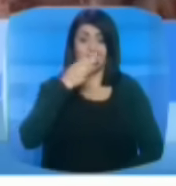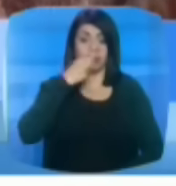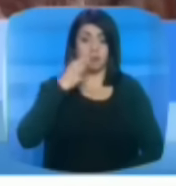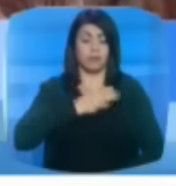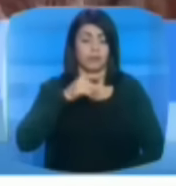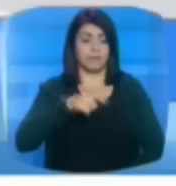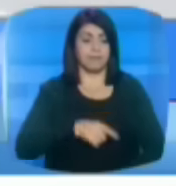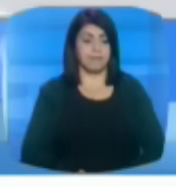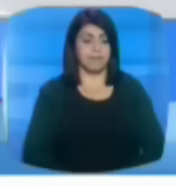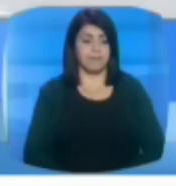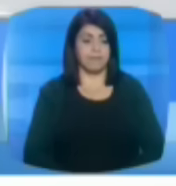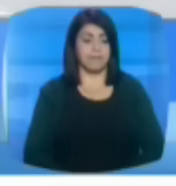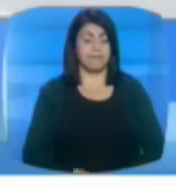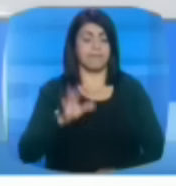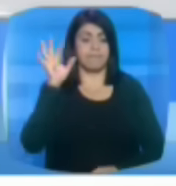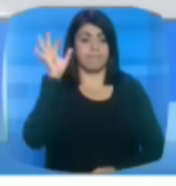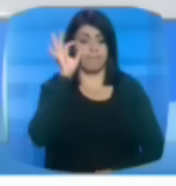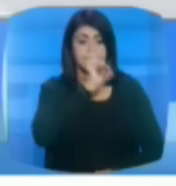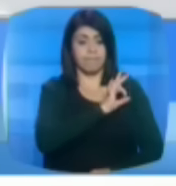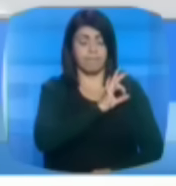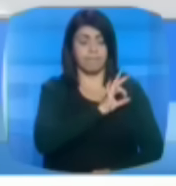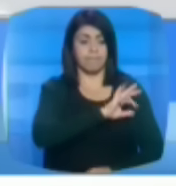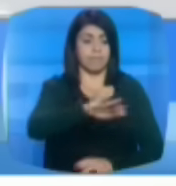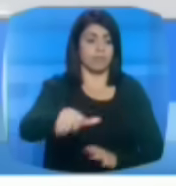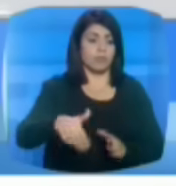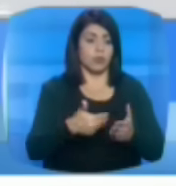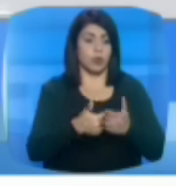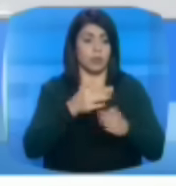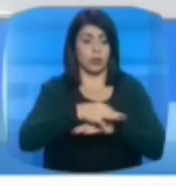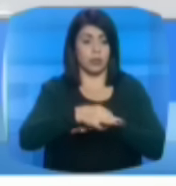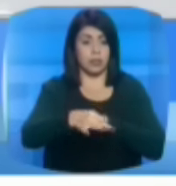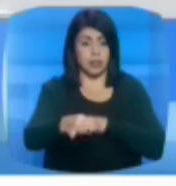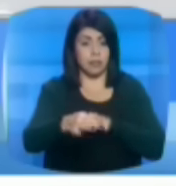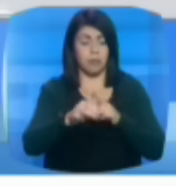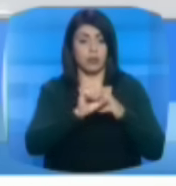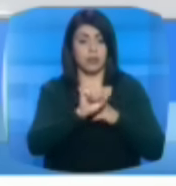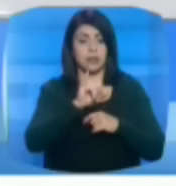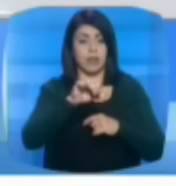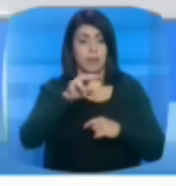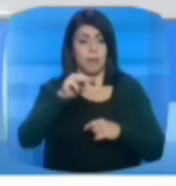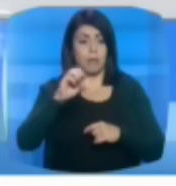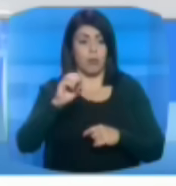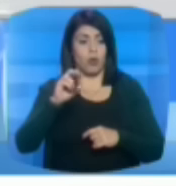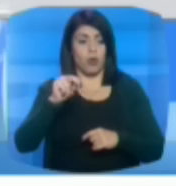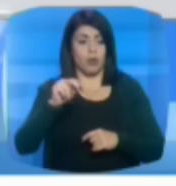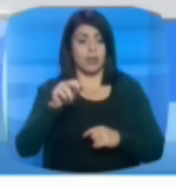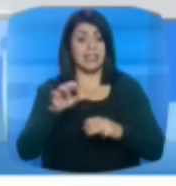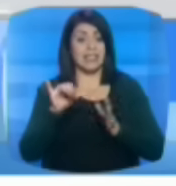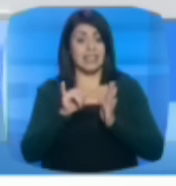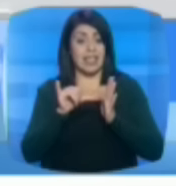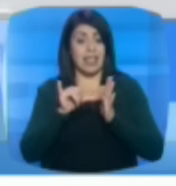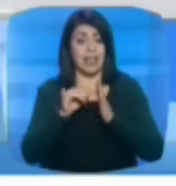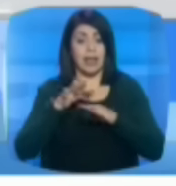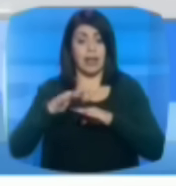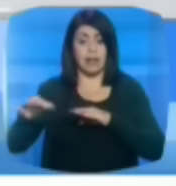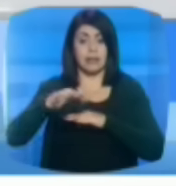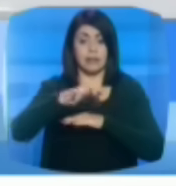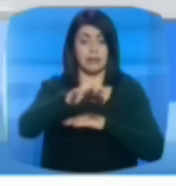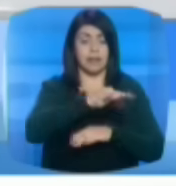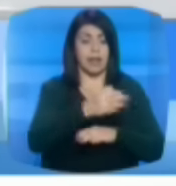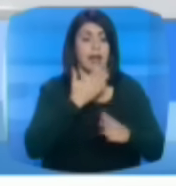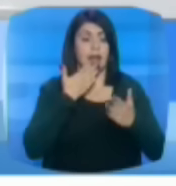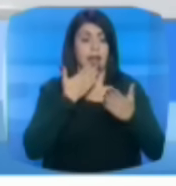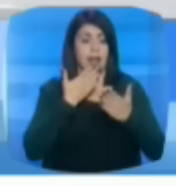garantizando el pernil para todo el municipio Simón Rodríguez y para los municipios aledaños, gracias a la